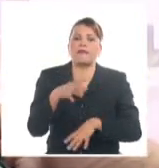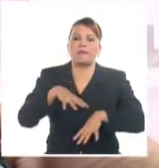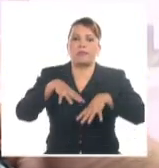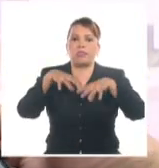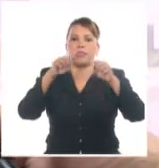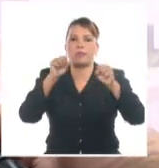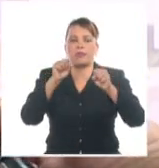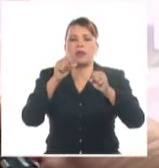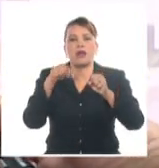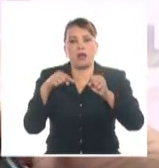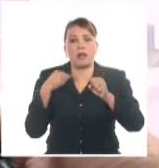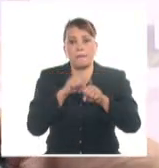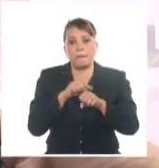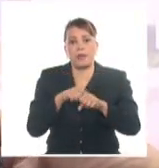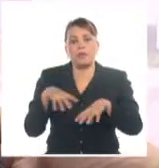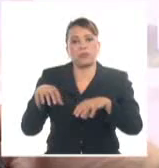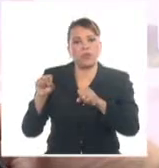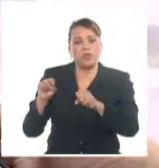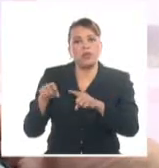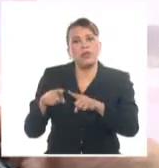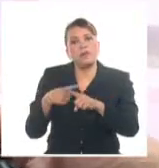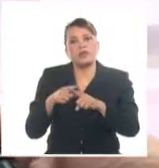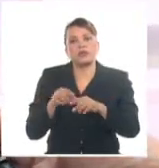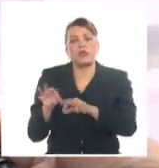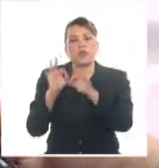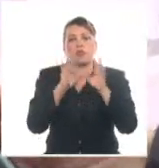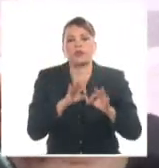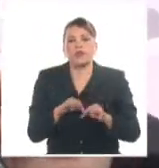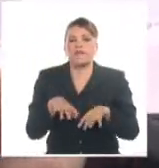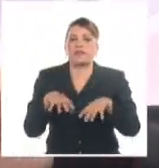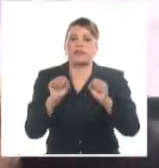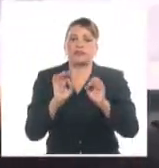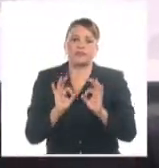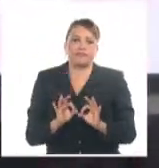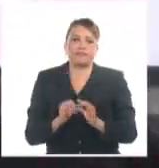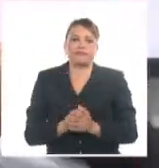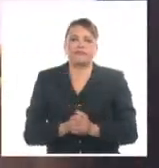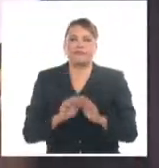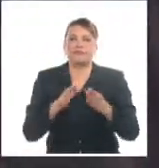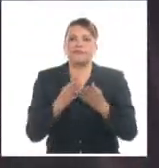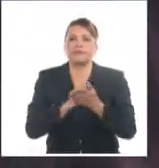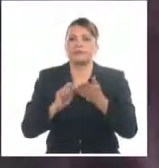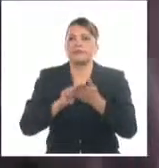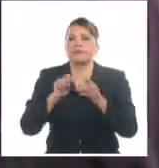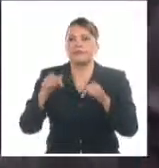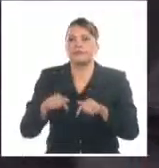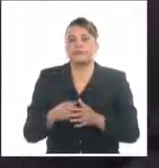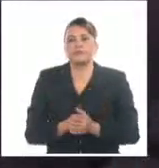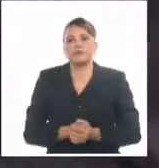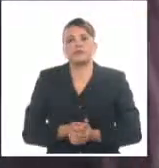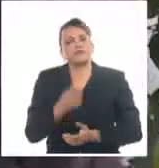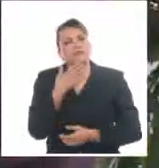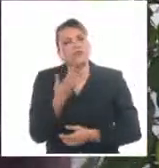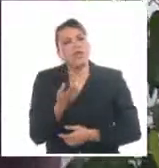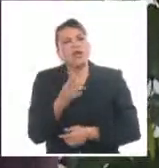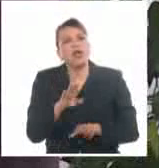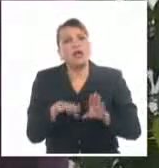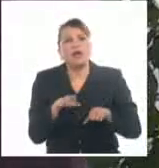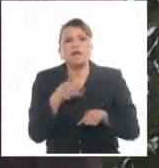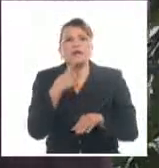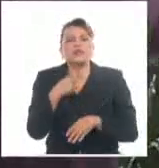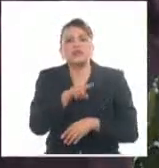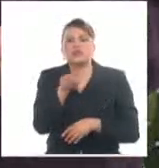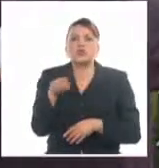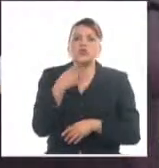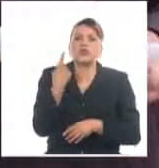tenemos afectación al servicio y debe estar durante todo el día esta afectación. Esto es lo que tenemos planificado para el día de hoy. Bueno, Félix, en otras ocasiones hemos